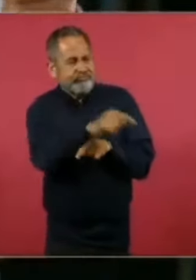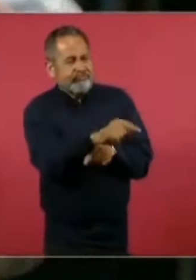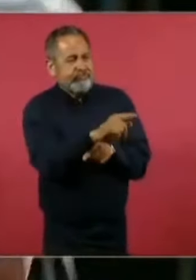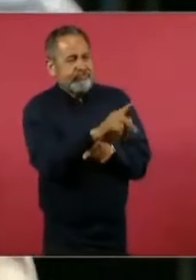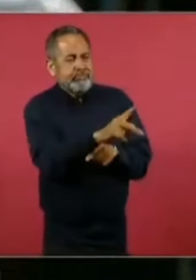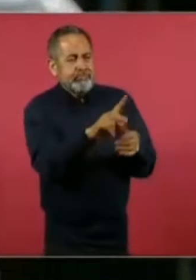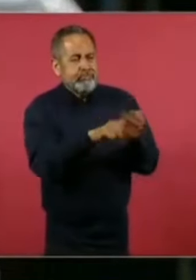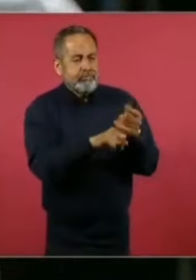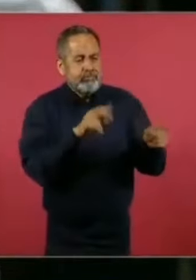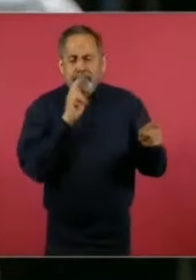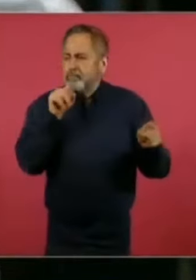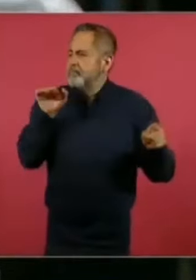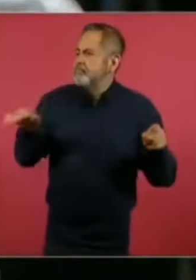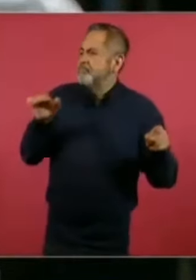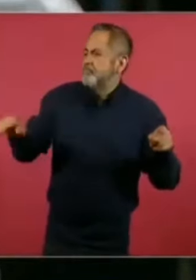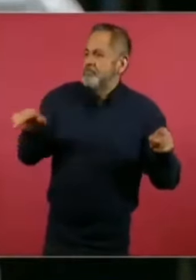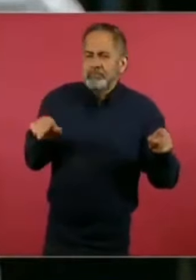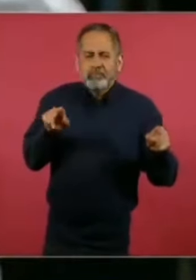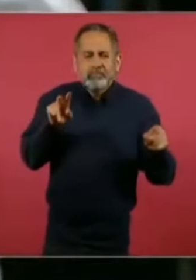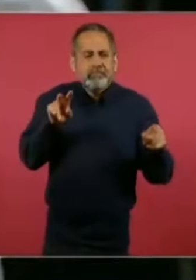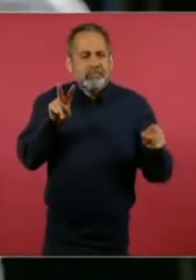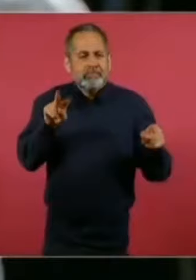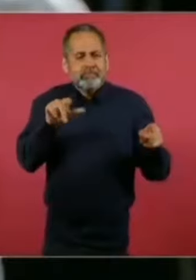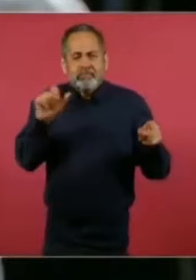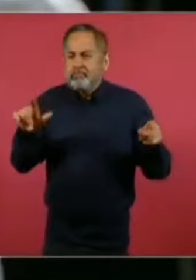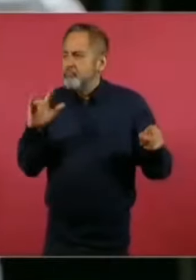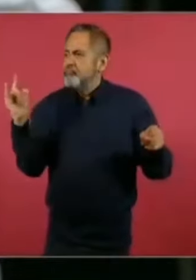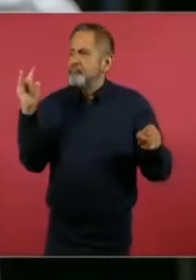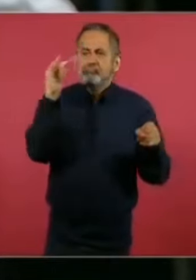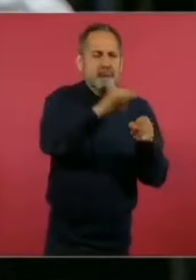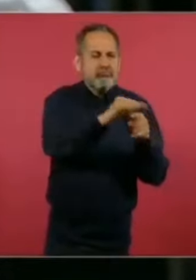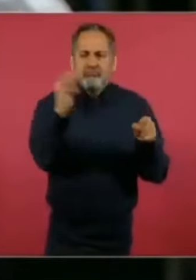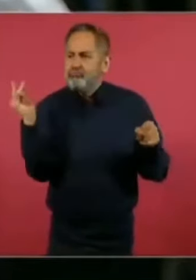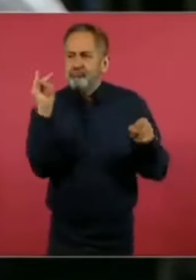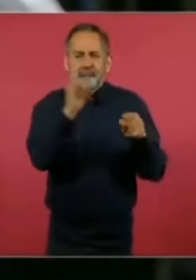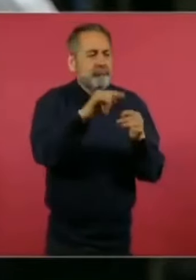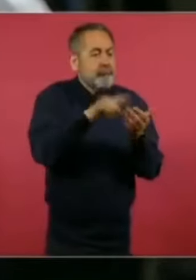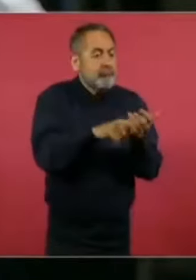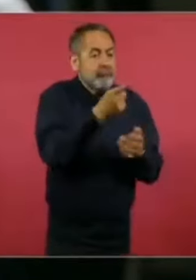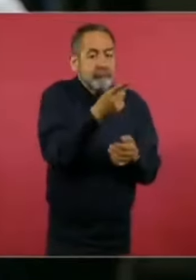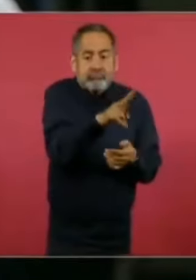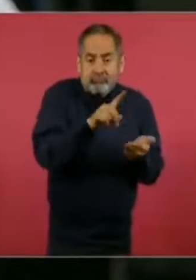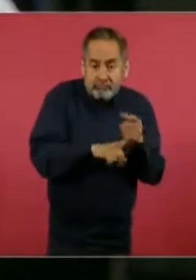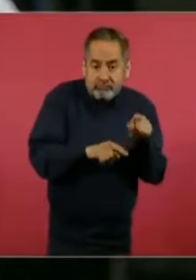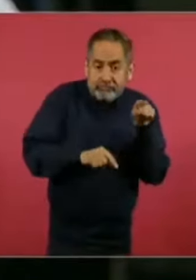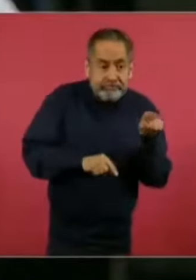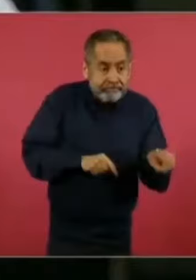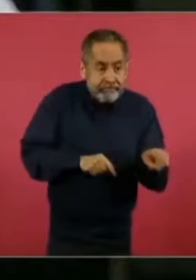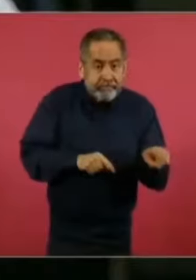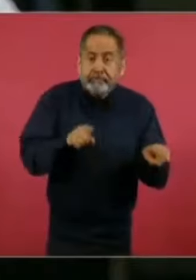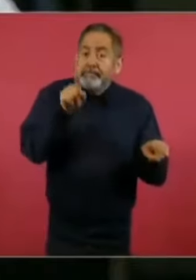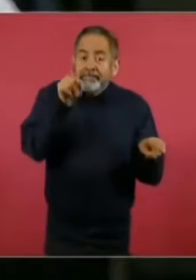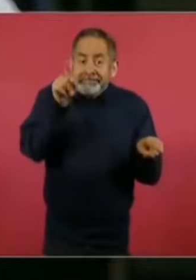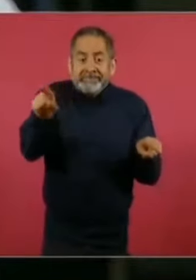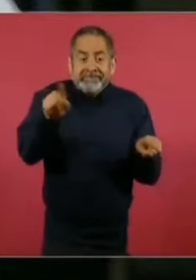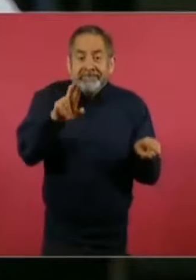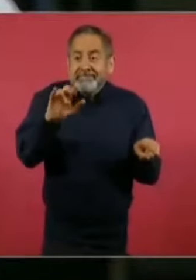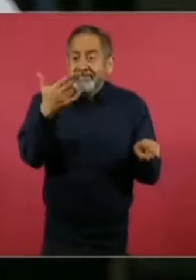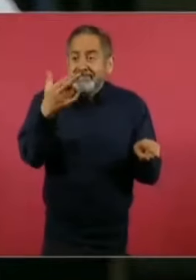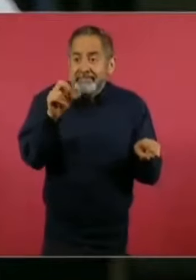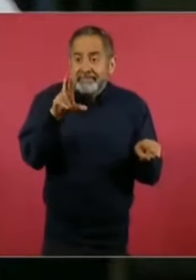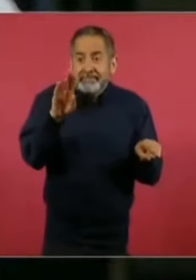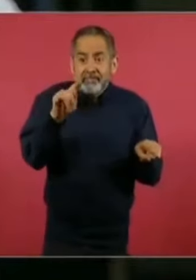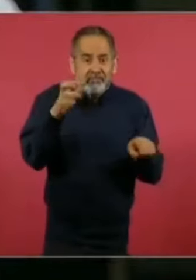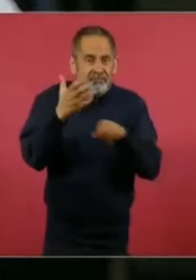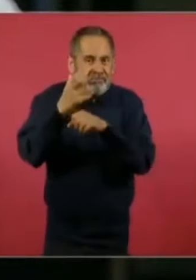y así se crea y nace, y seduce hasta a Elizabeth Taylor y a Richard Burton, la Vallarta. Pues muy amigos,